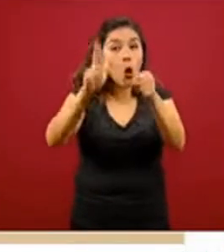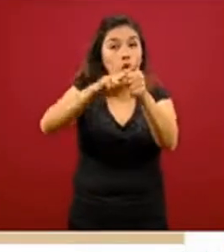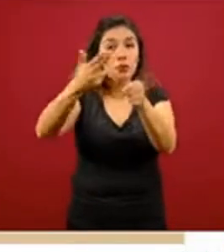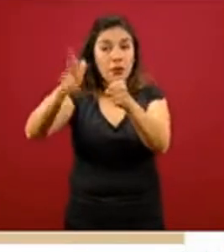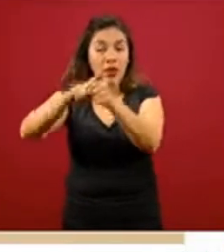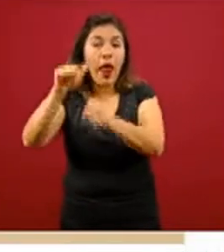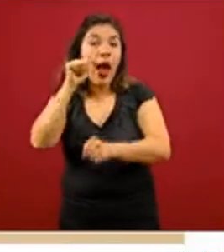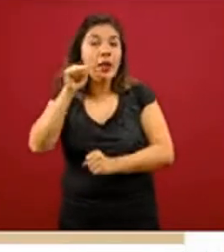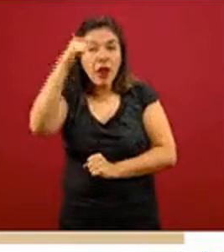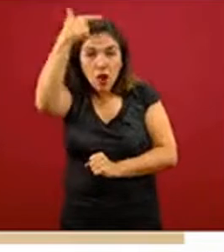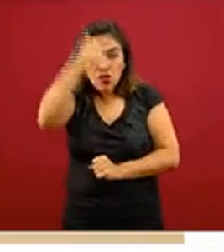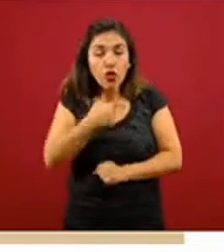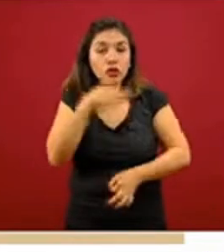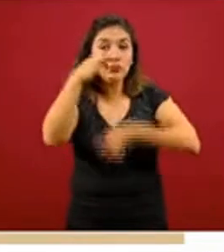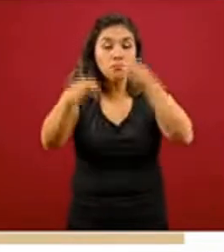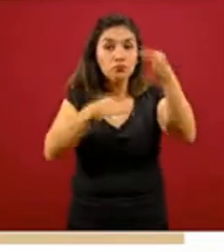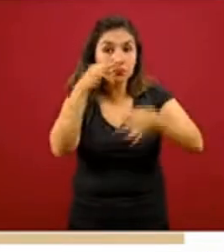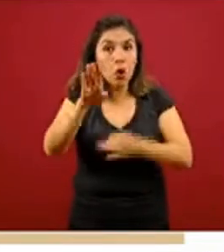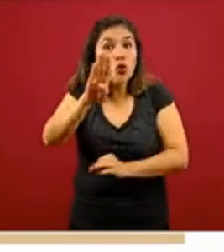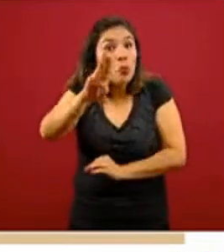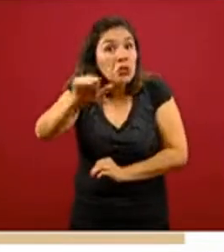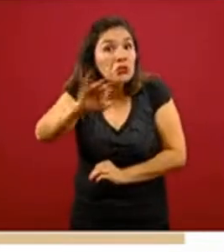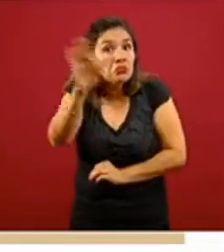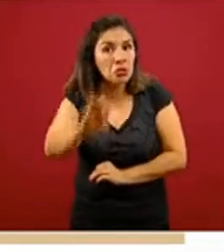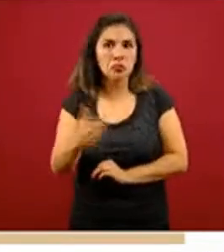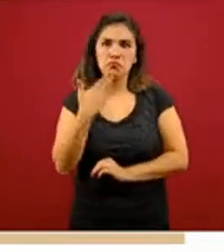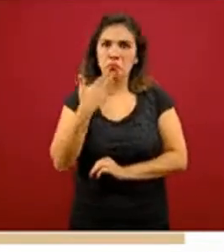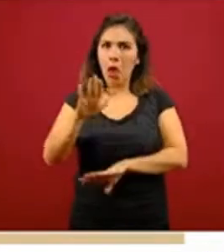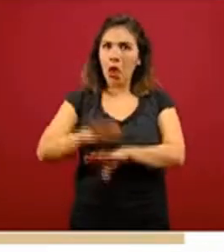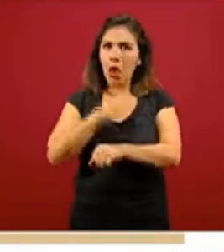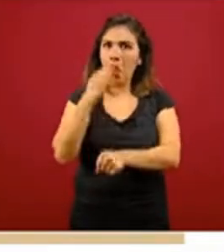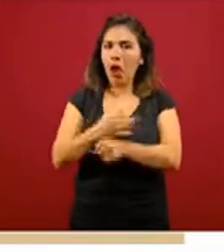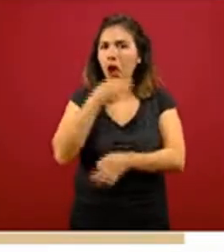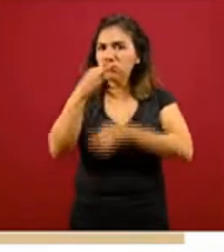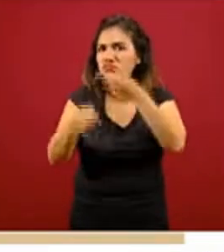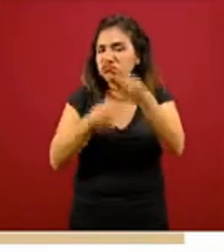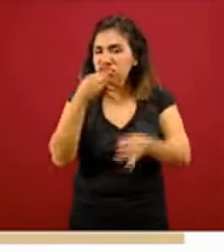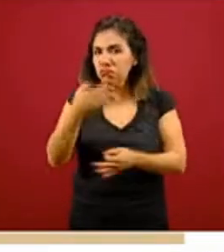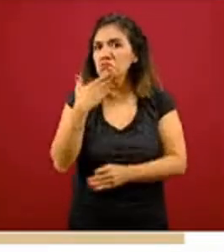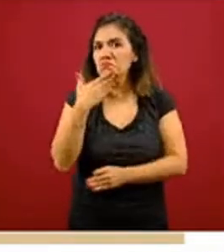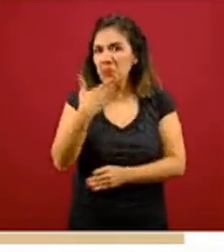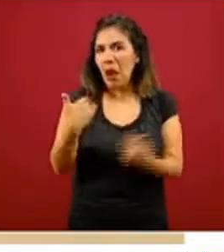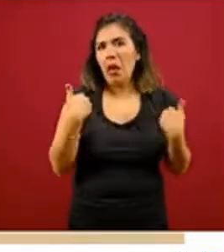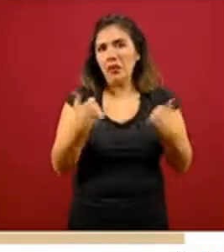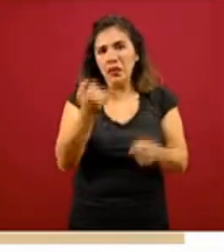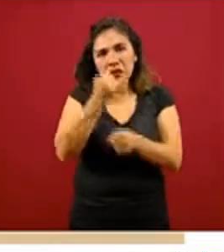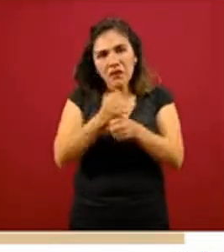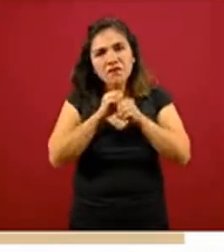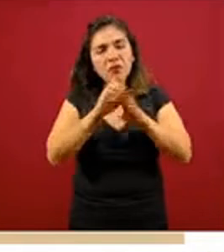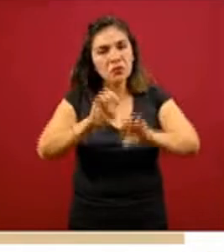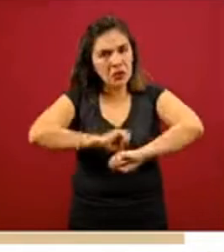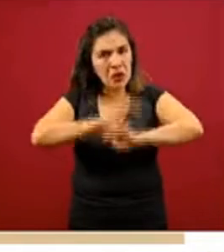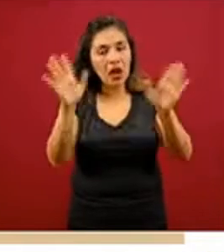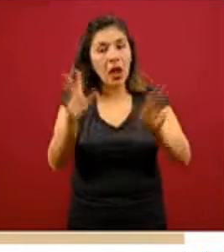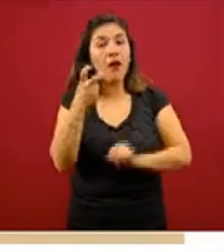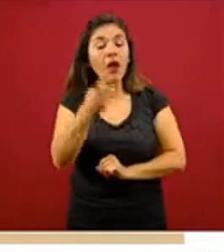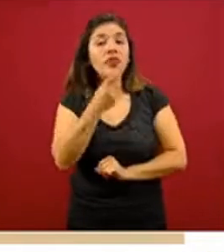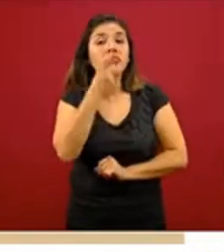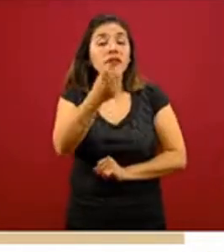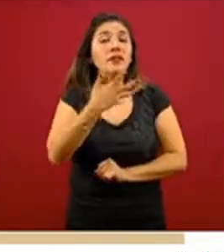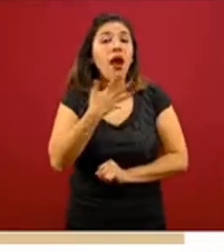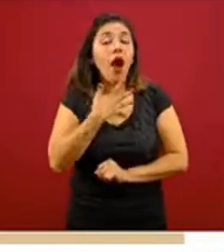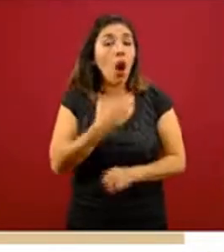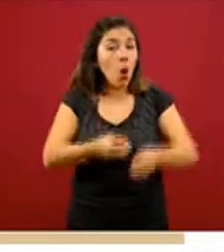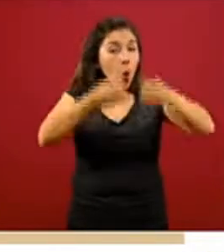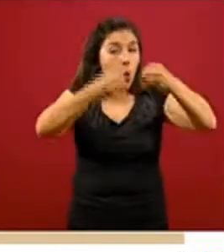ayer a la medianoche, es muy buena la proporción, lo cual nos da buena información. Nos dice que hay una